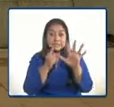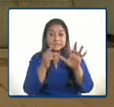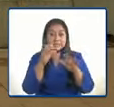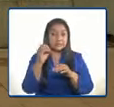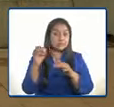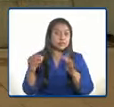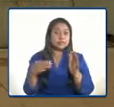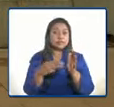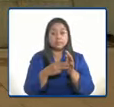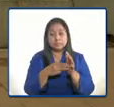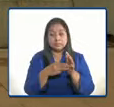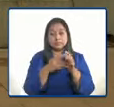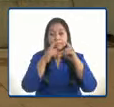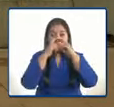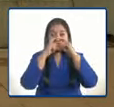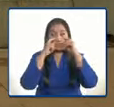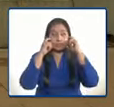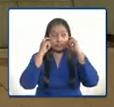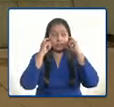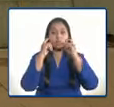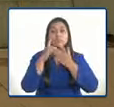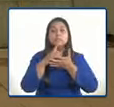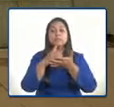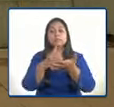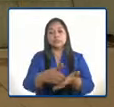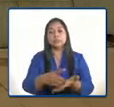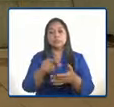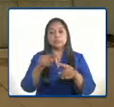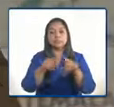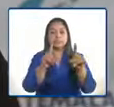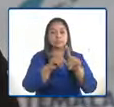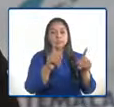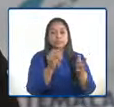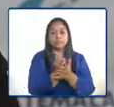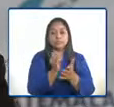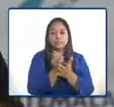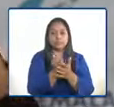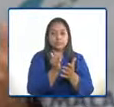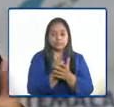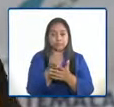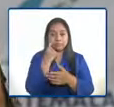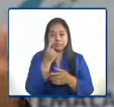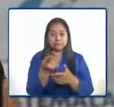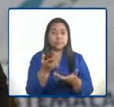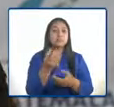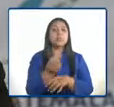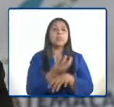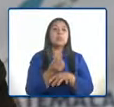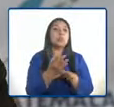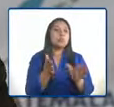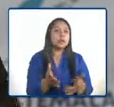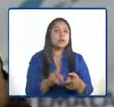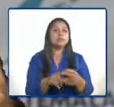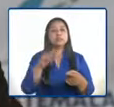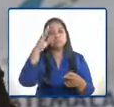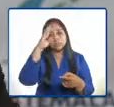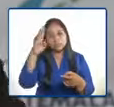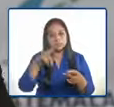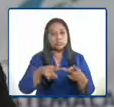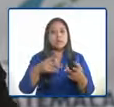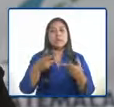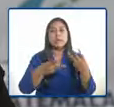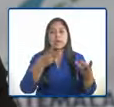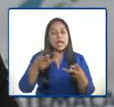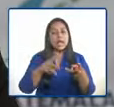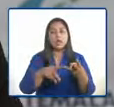600,000 mascarillas que han sido donadas a diferentes instituciones, como lo es los bomberos, Policía Nacional Civil, mercados y